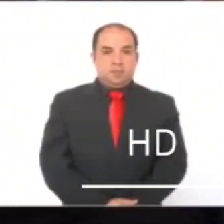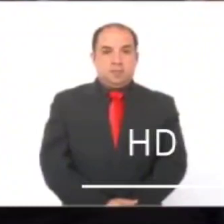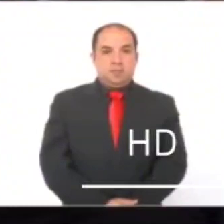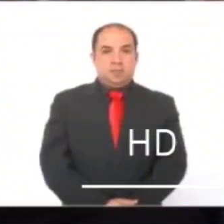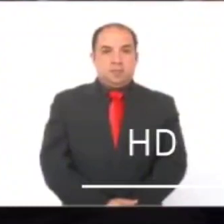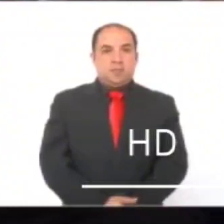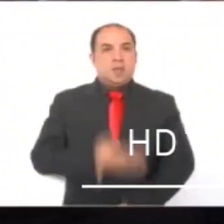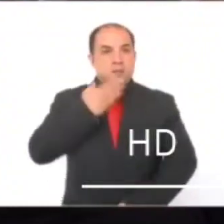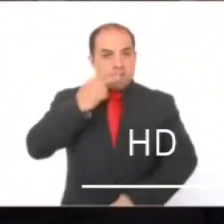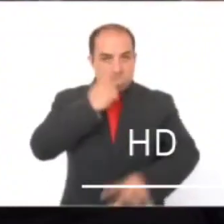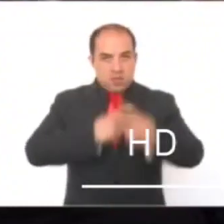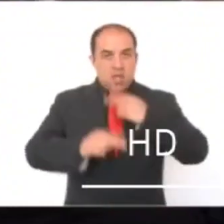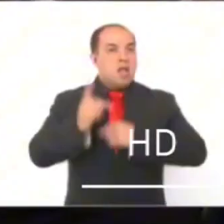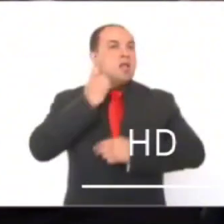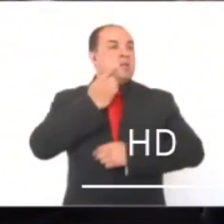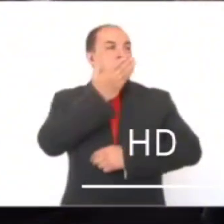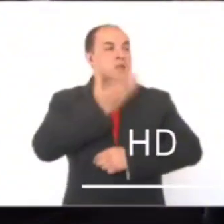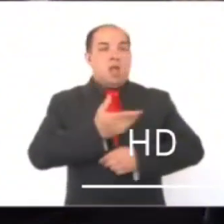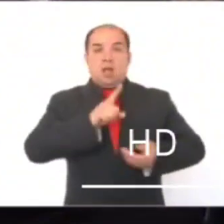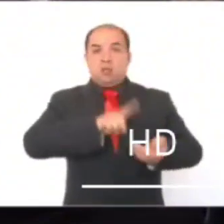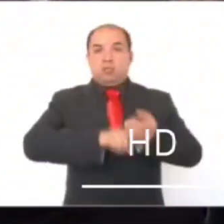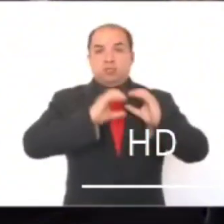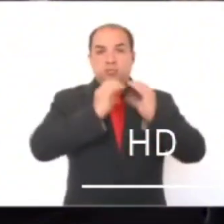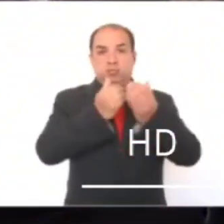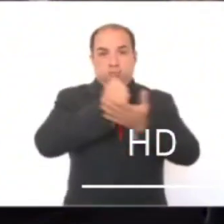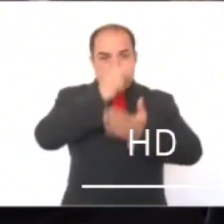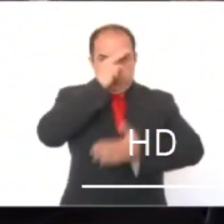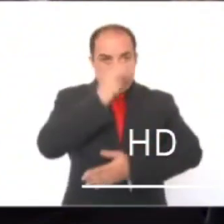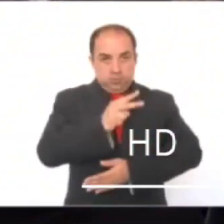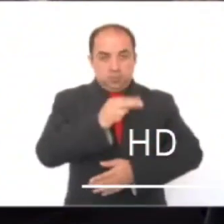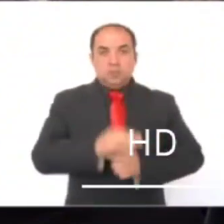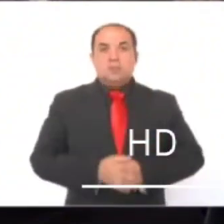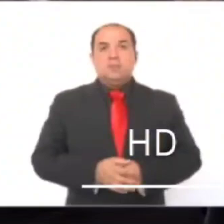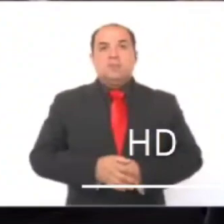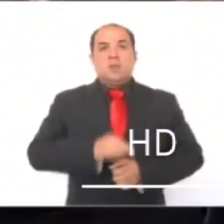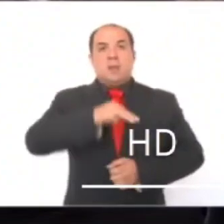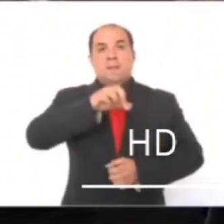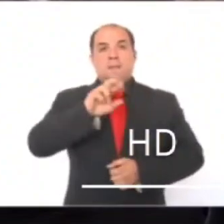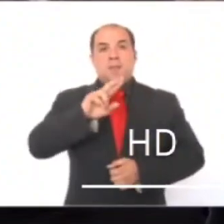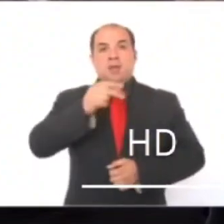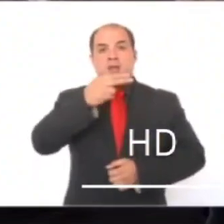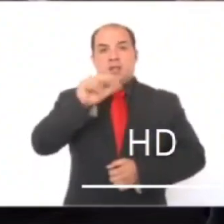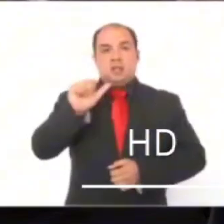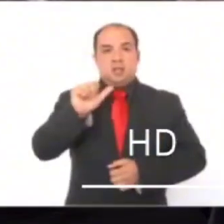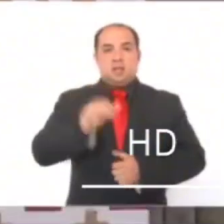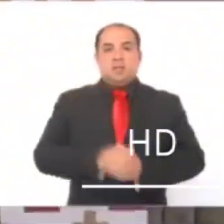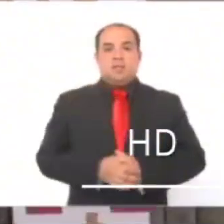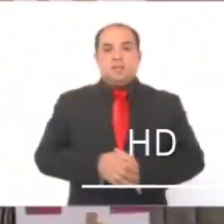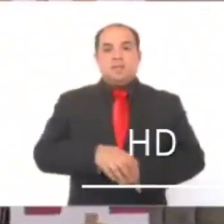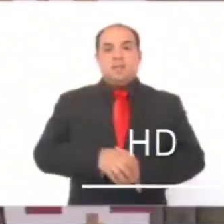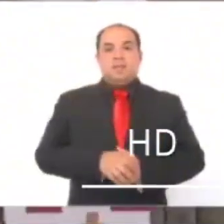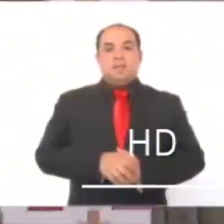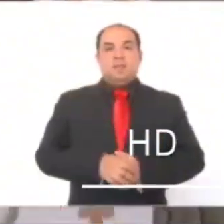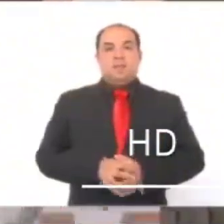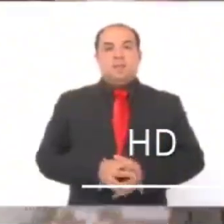Damos la bienvenida a la diputada en el Congreso de la Ciudad de México, Marta Ávila Ventura.